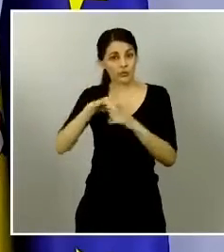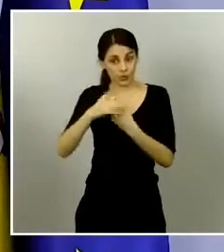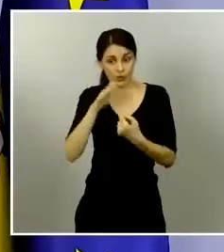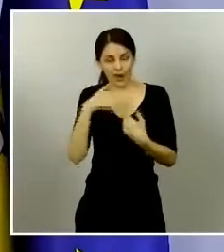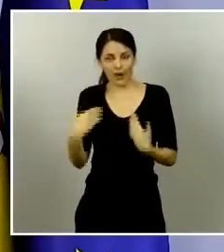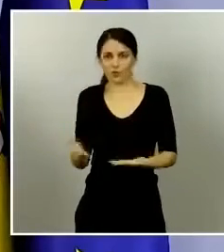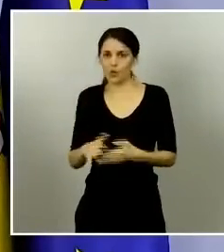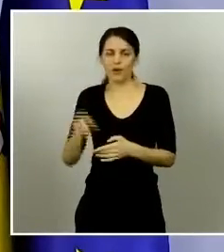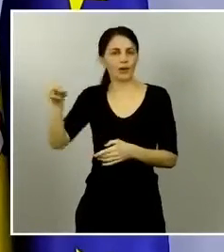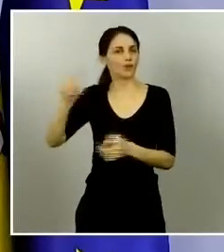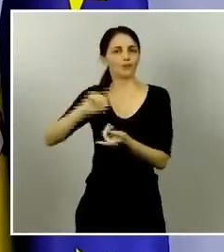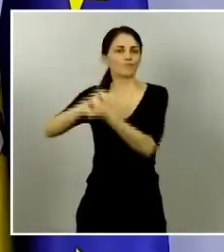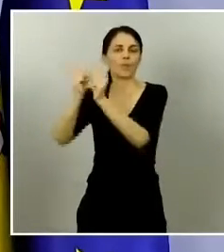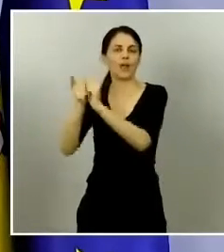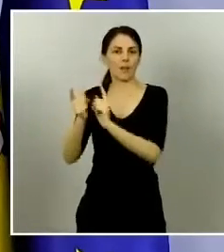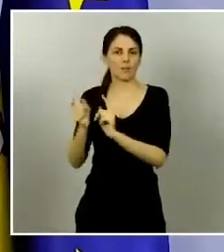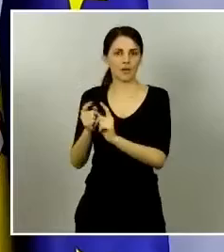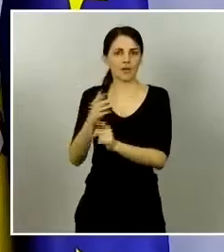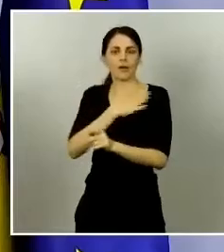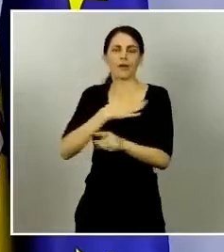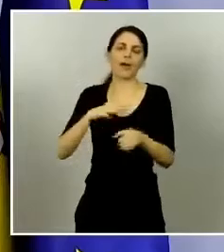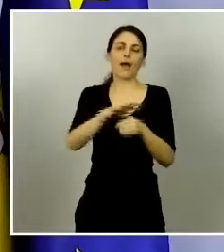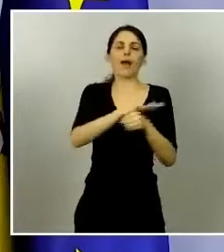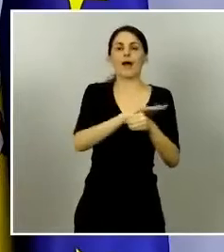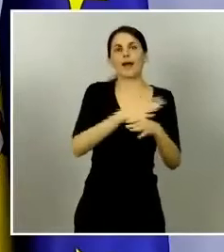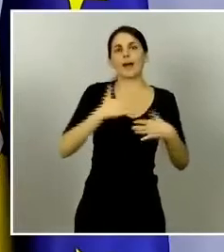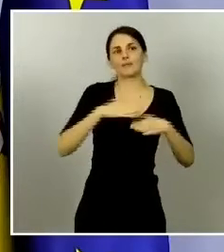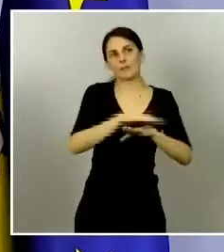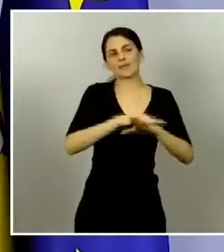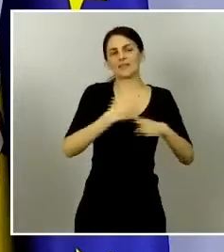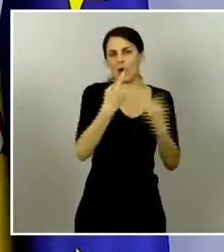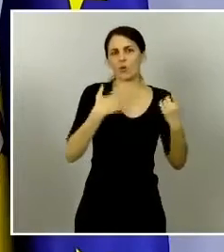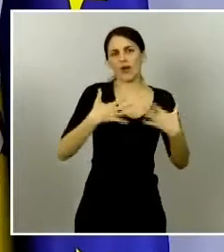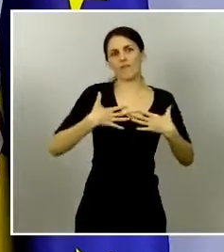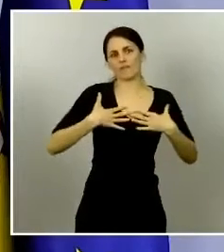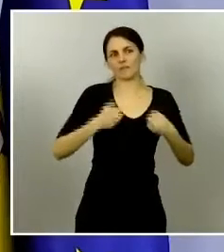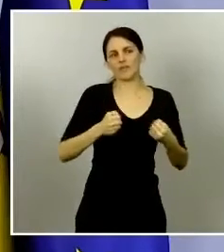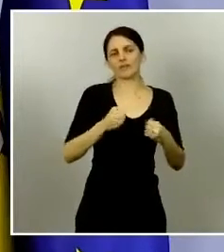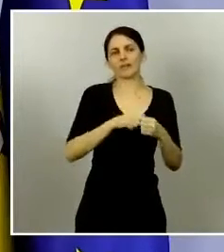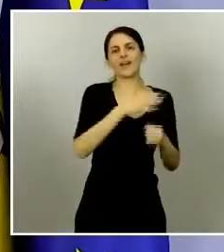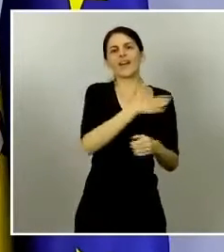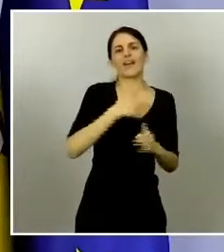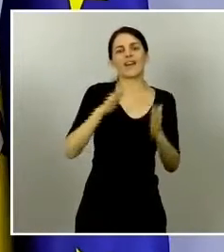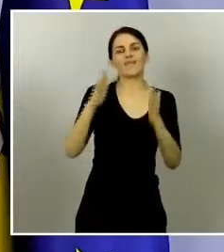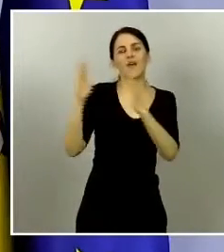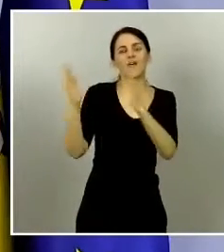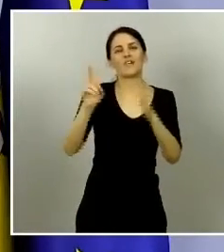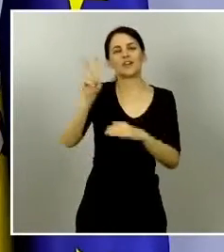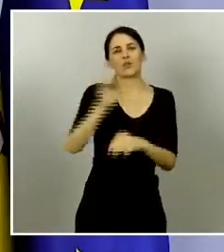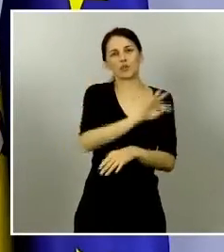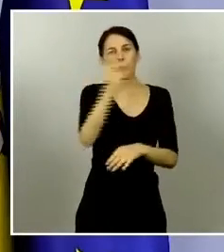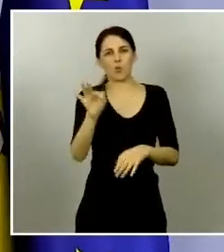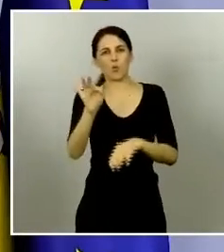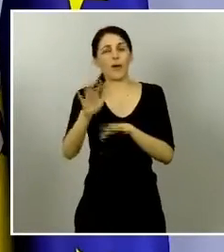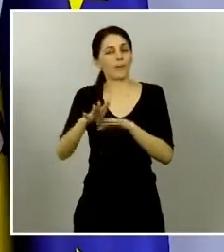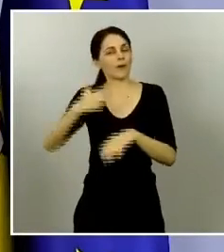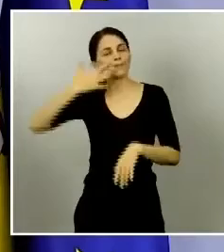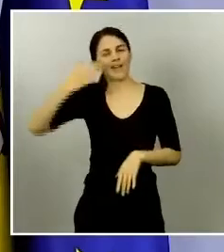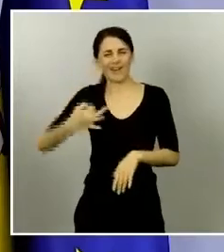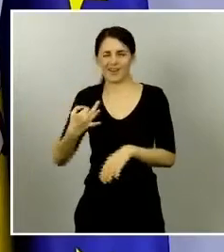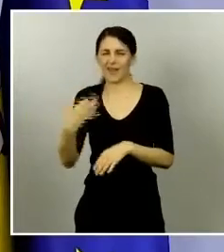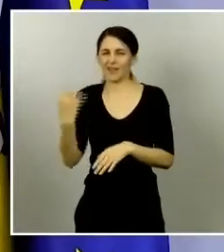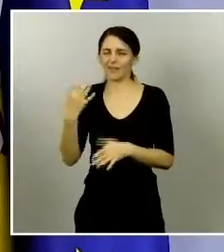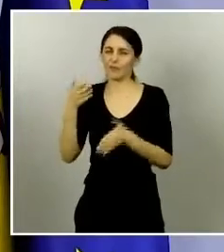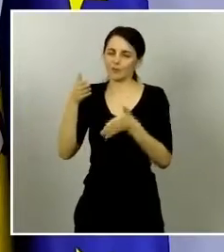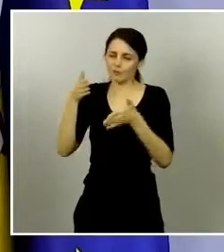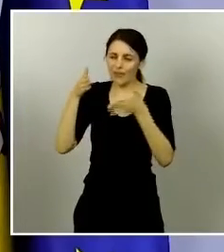esta ocasión optaron por cambiar de unidad territorial. Es bien que siguieron planteando que algunas áreas básicas progresaran a fase 2, pero cuando se